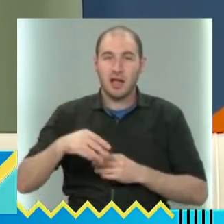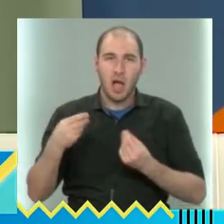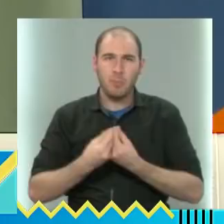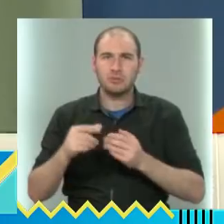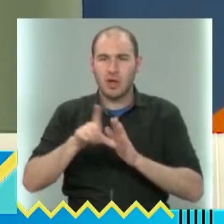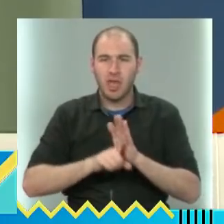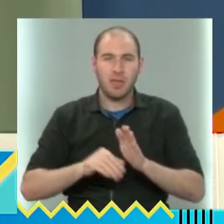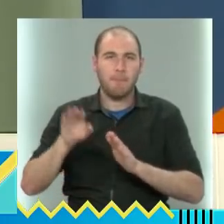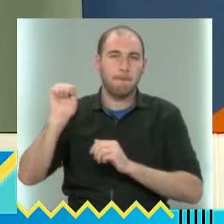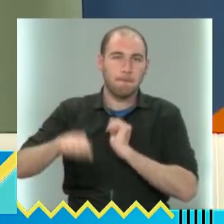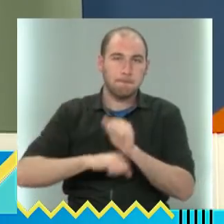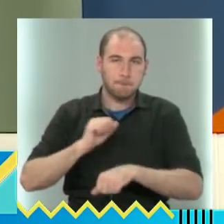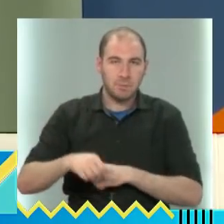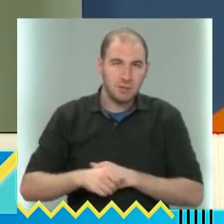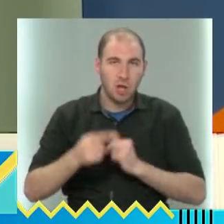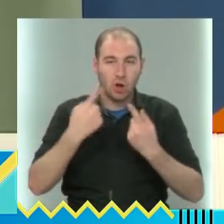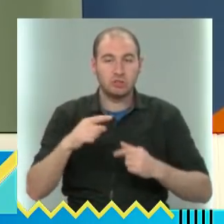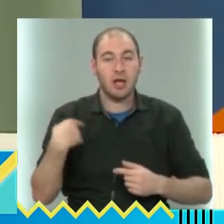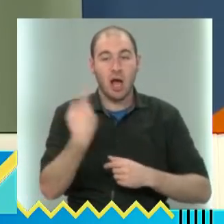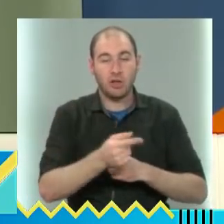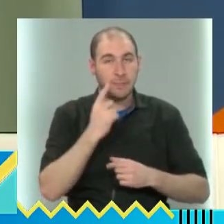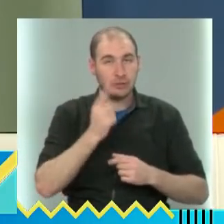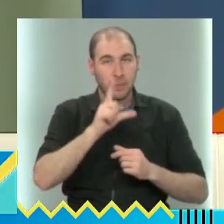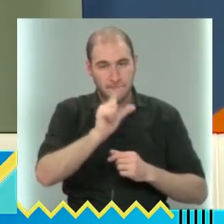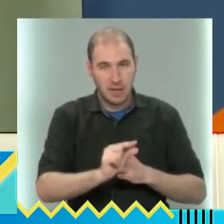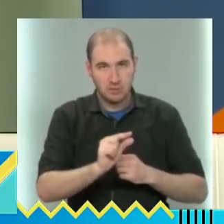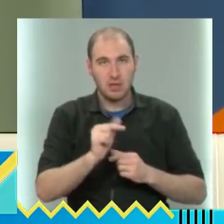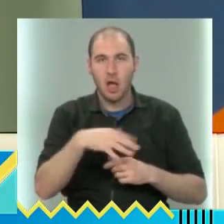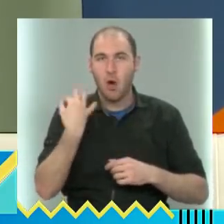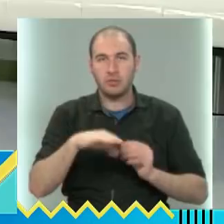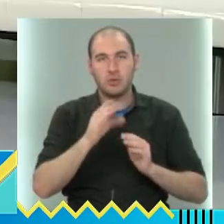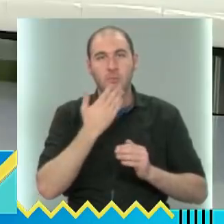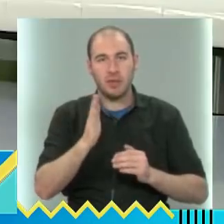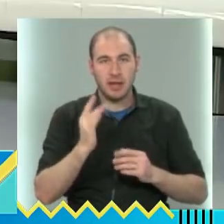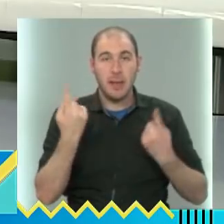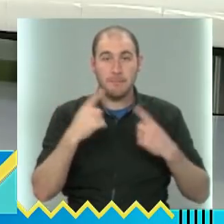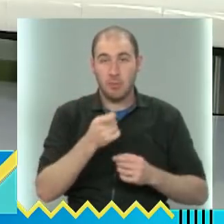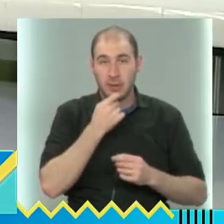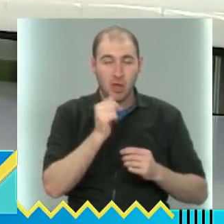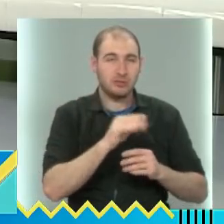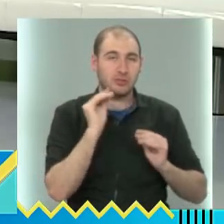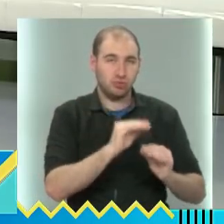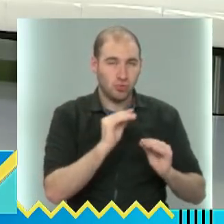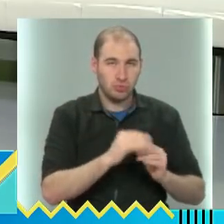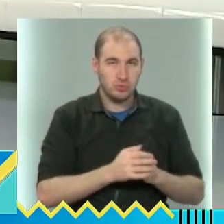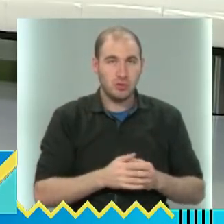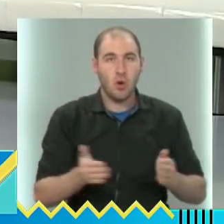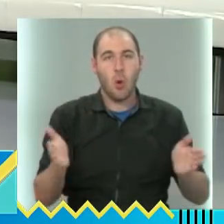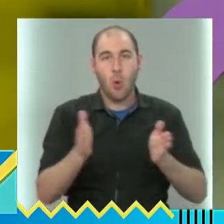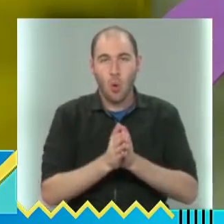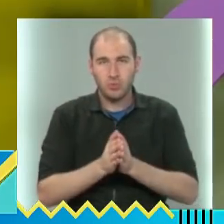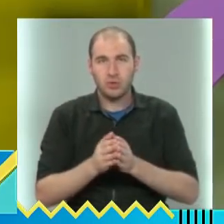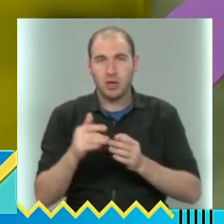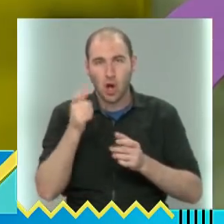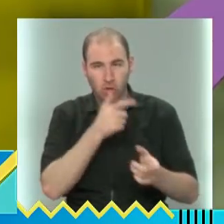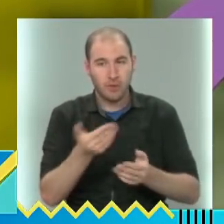de normativas que otras actividades menos riesgosas están obligadas a cumplir. Bueno, pero digo, que esos casos de contaminación vayan de la mano con esa